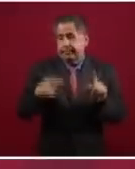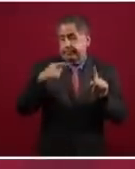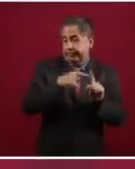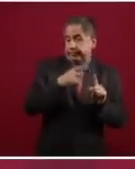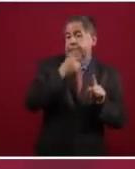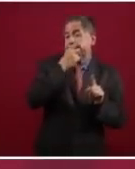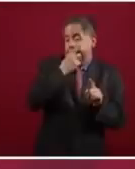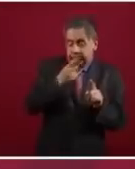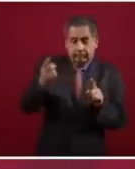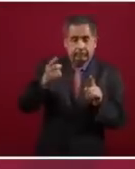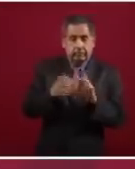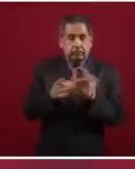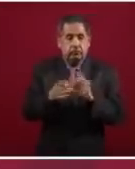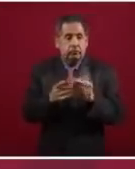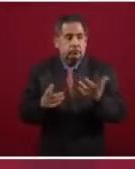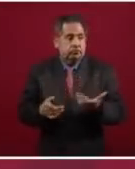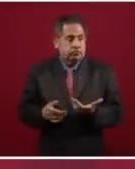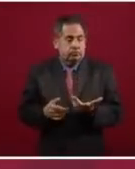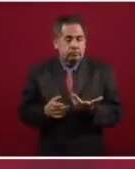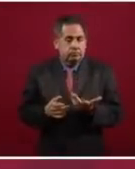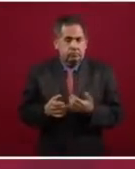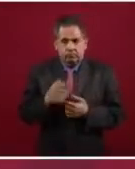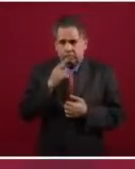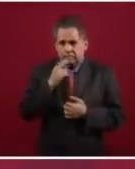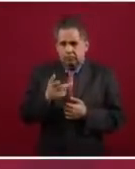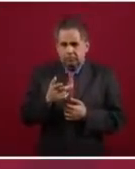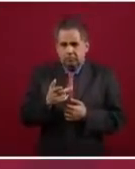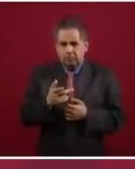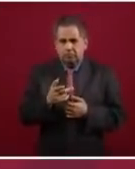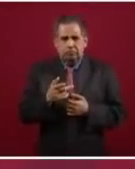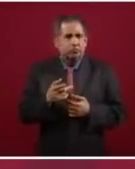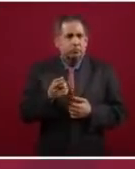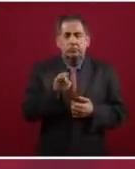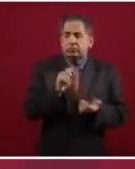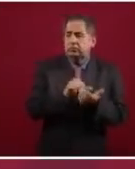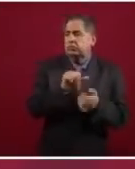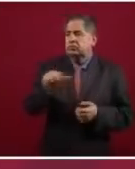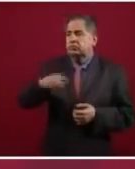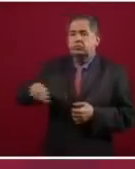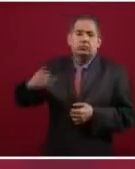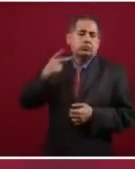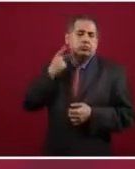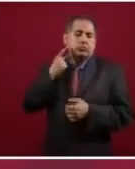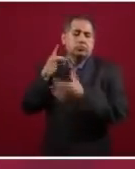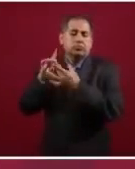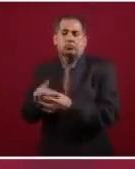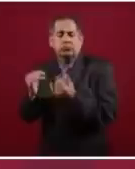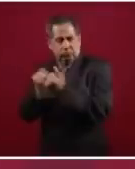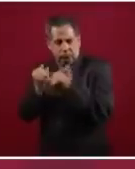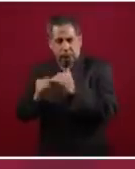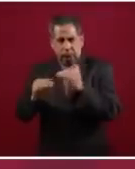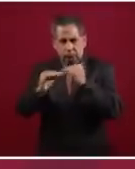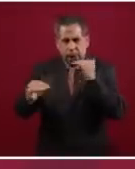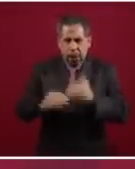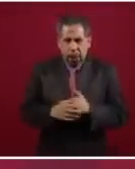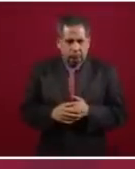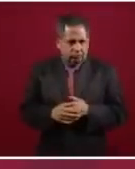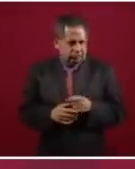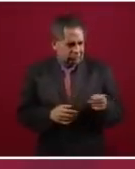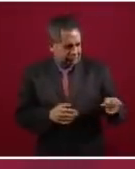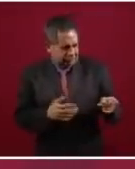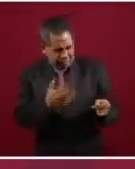diciendo que ¿por qué no se trata igual a los políticos? No está